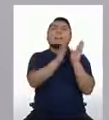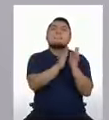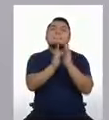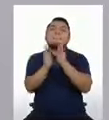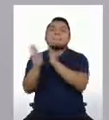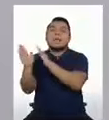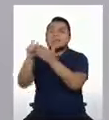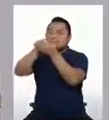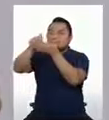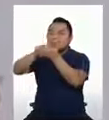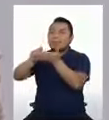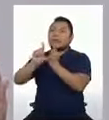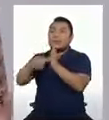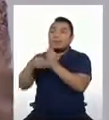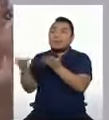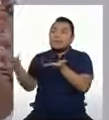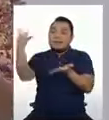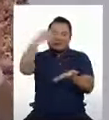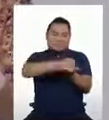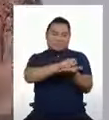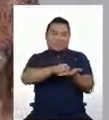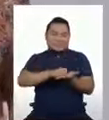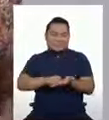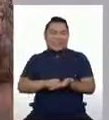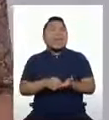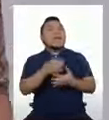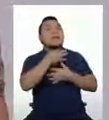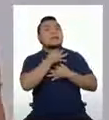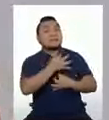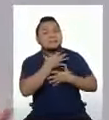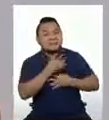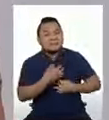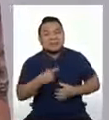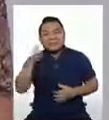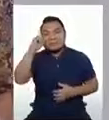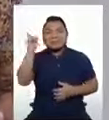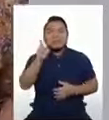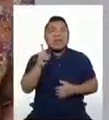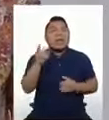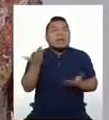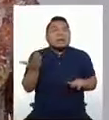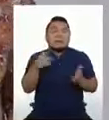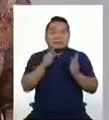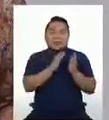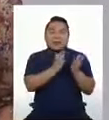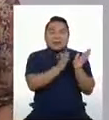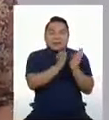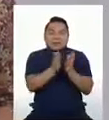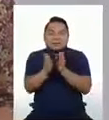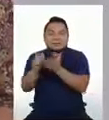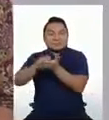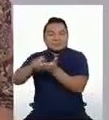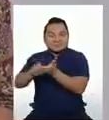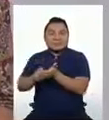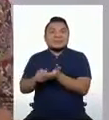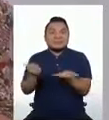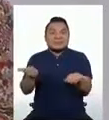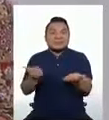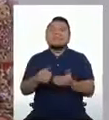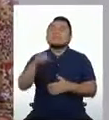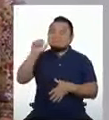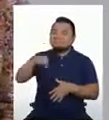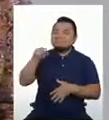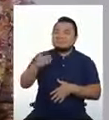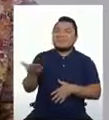antes de escribir las historias. ¡Qué interesante! Gracias. No sabía cuán importante era planificar antes de escribir. Te entiendo. A